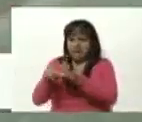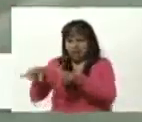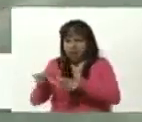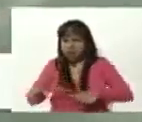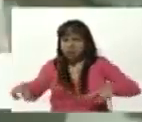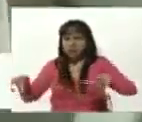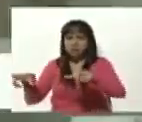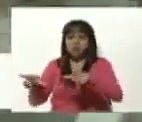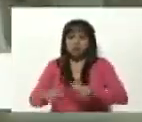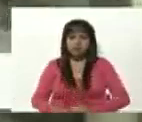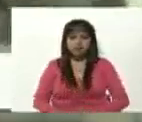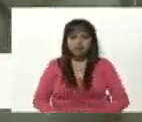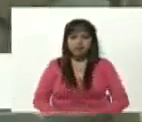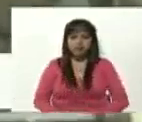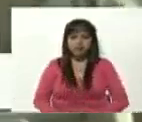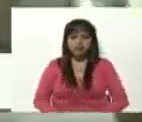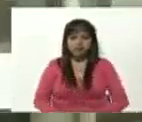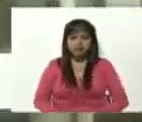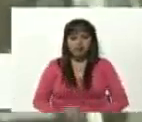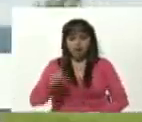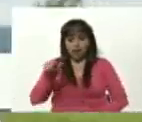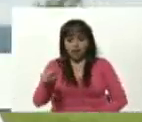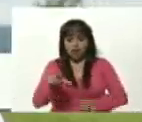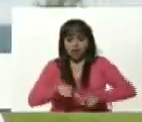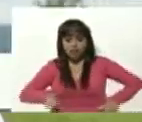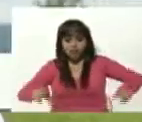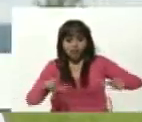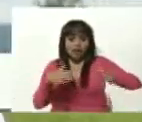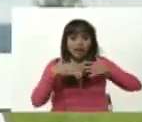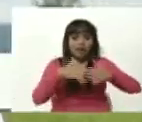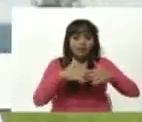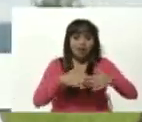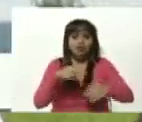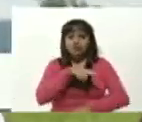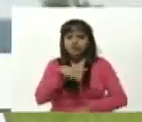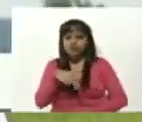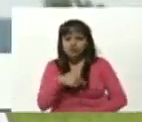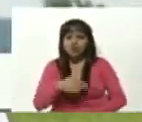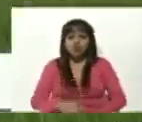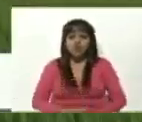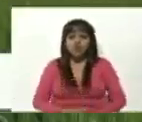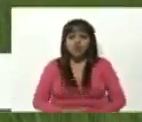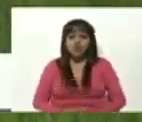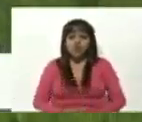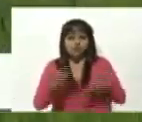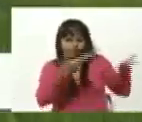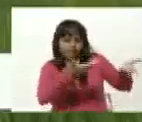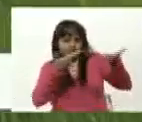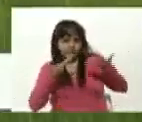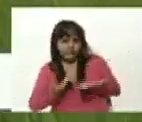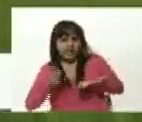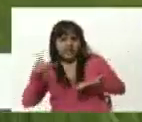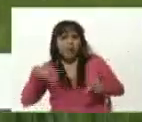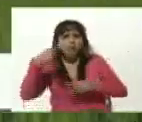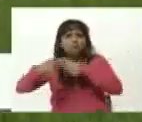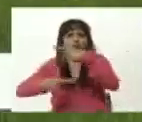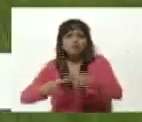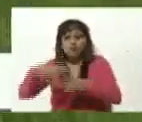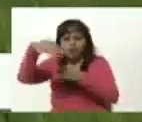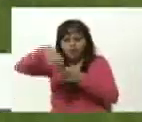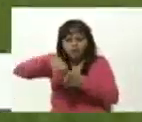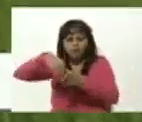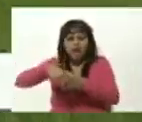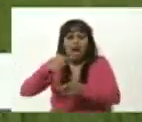como esta unidad de producción, nosotros nos encargamos de recibir y de procesar todos los arroces que nosotros financiamos